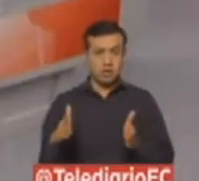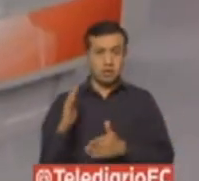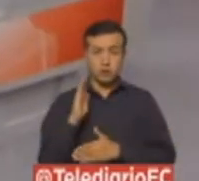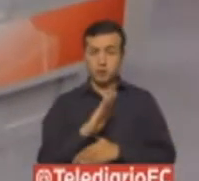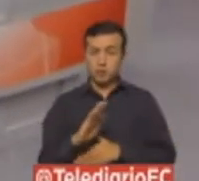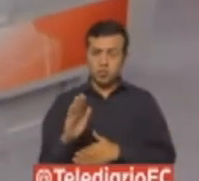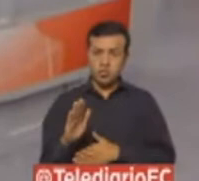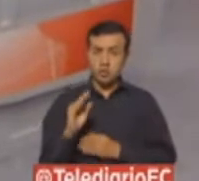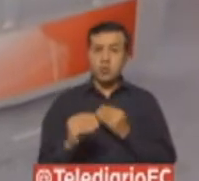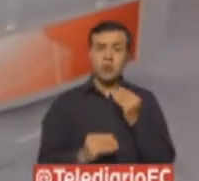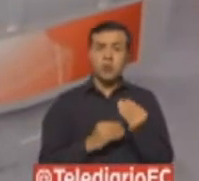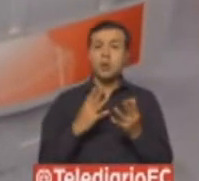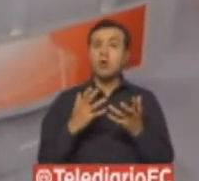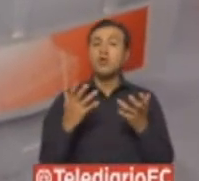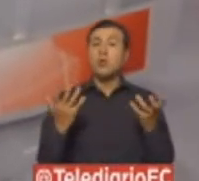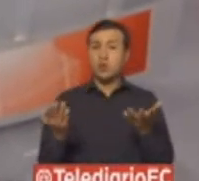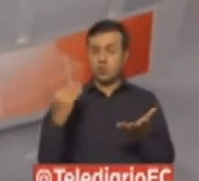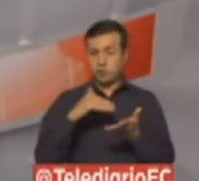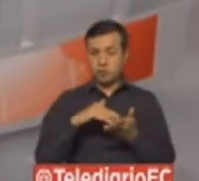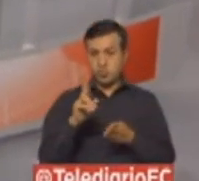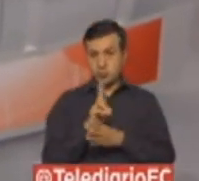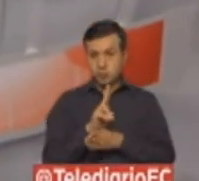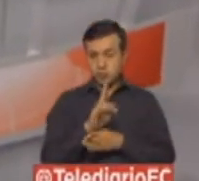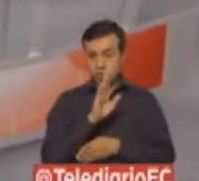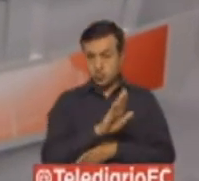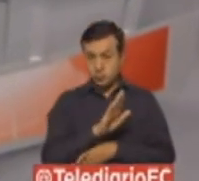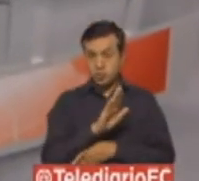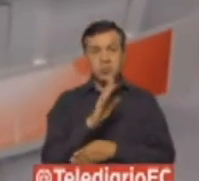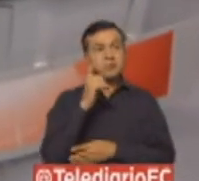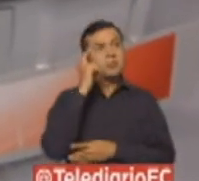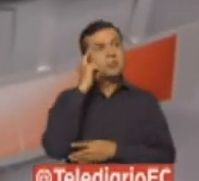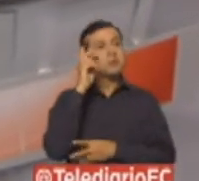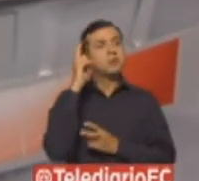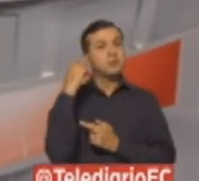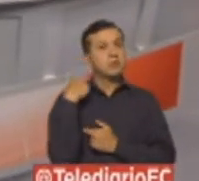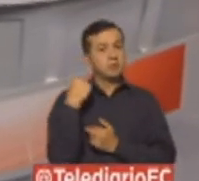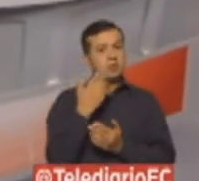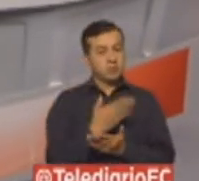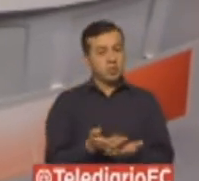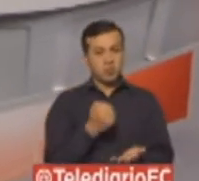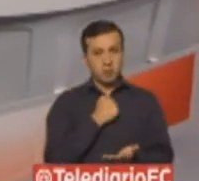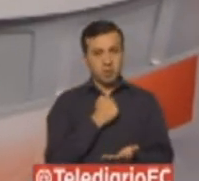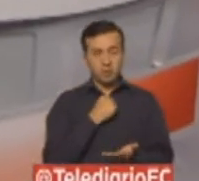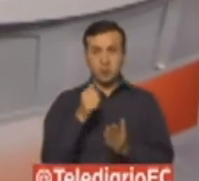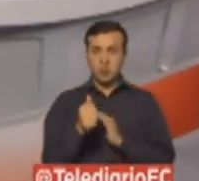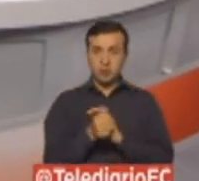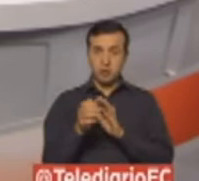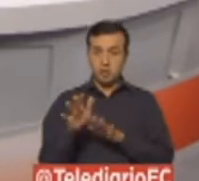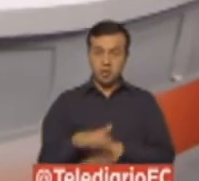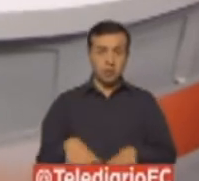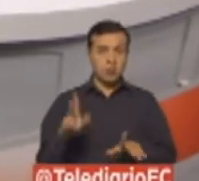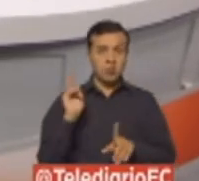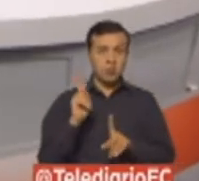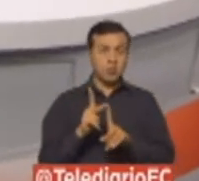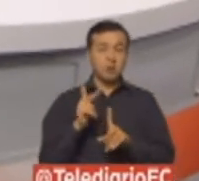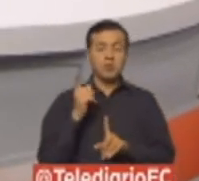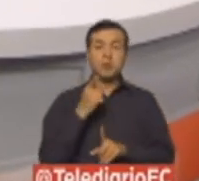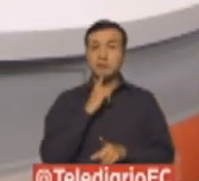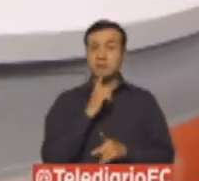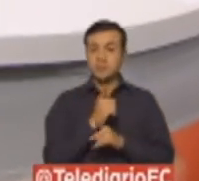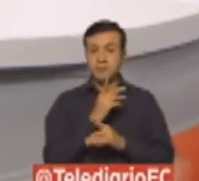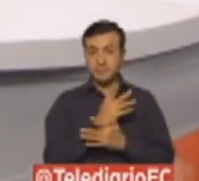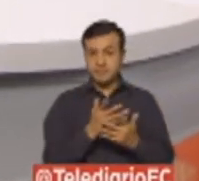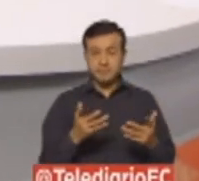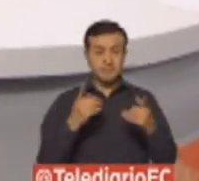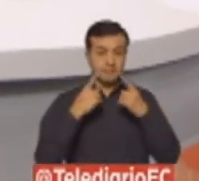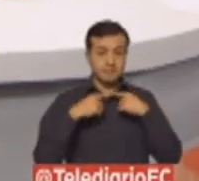sentido y como ellos quieren utilizar la responsabilidad respecto a su producto que llegue a galápagos como un emblema directamente